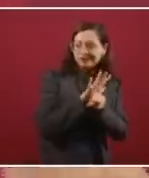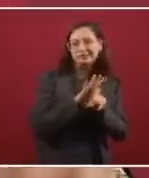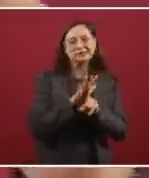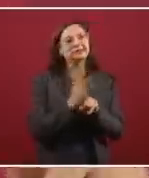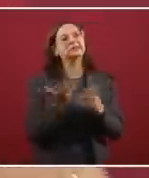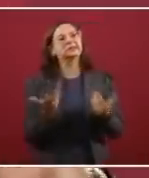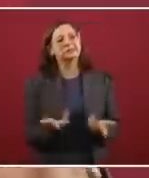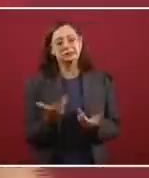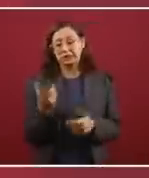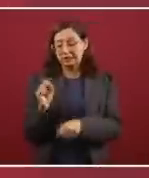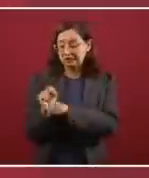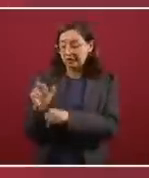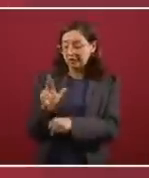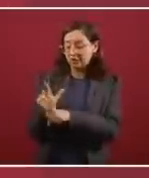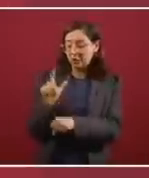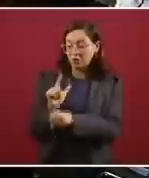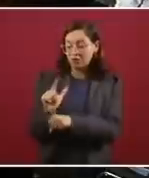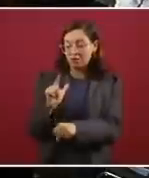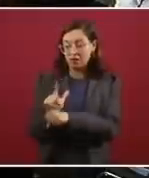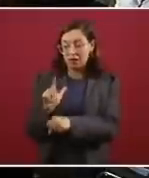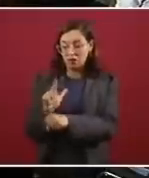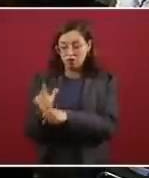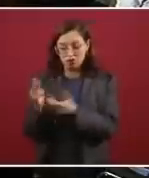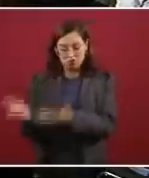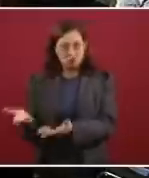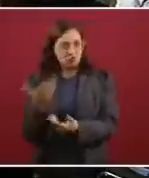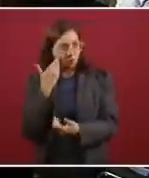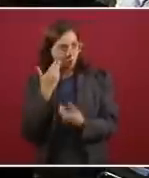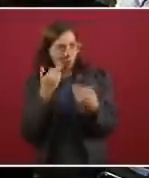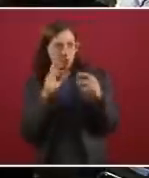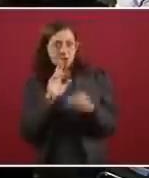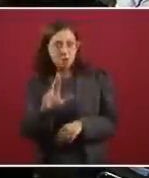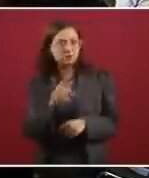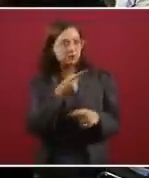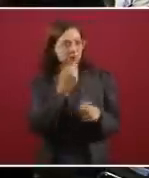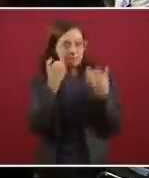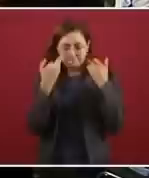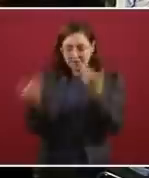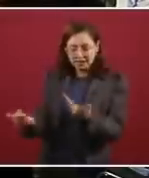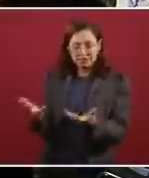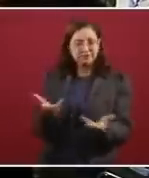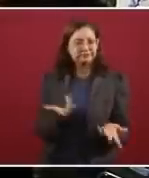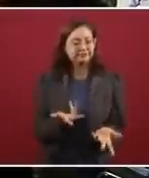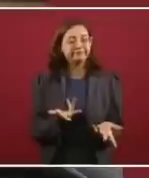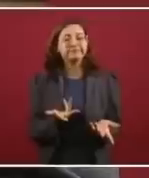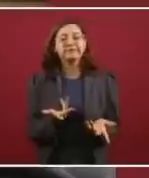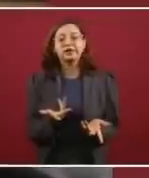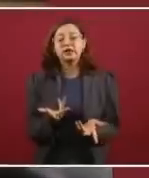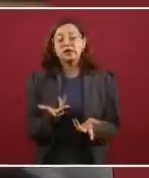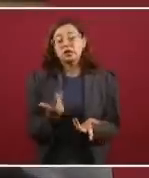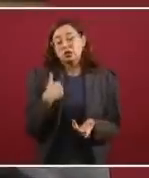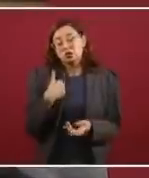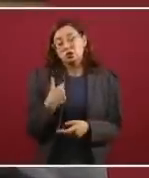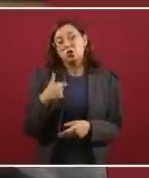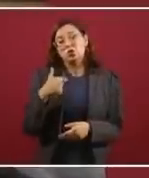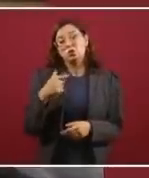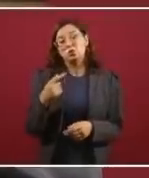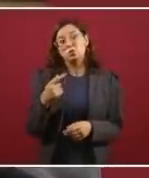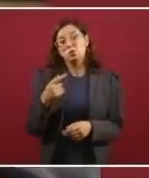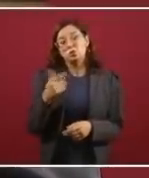en El Salvador, Guatemala y Honduras. Respecto a tu pregunta, entonces, yo lo que haría es pedirle a la Fiscalía General de la